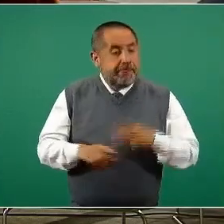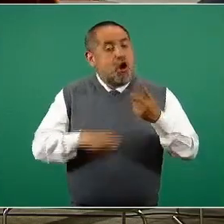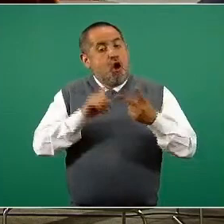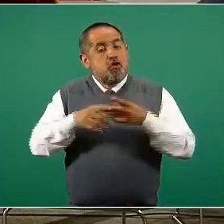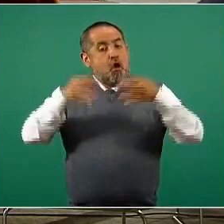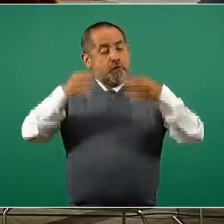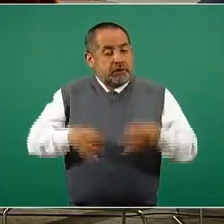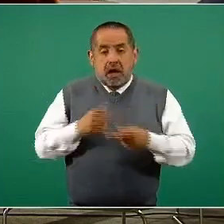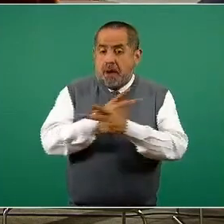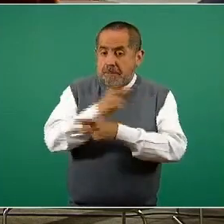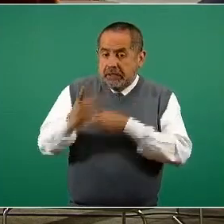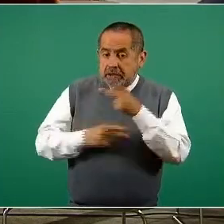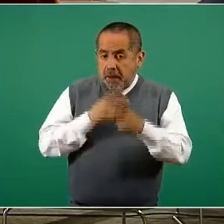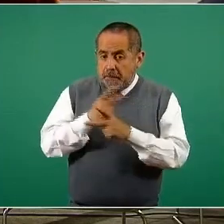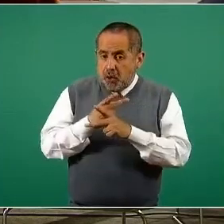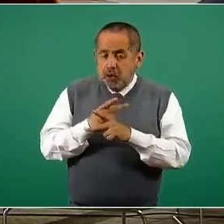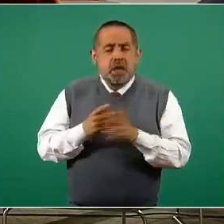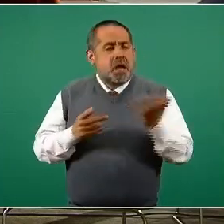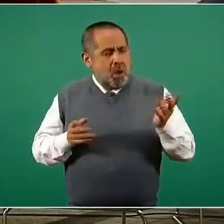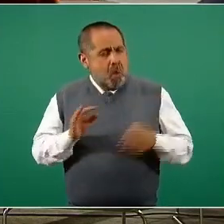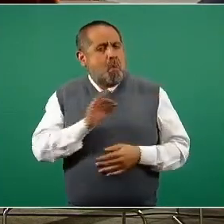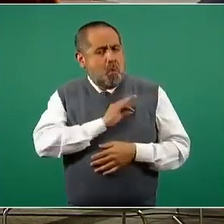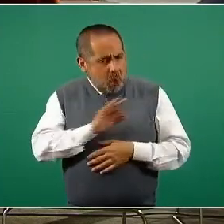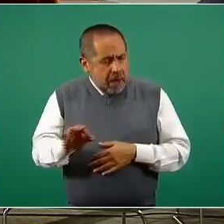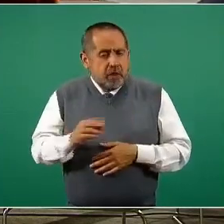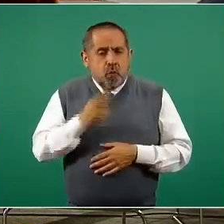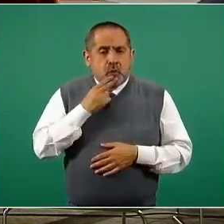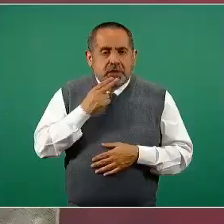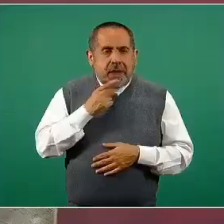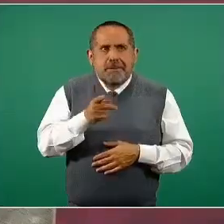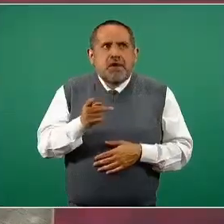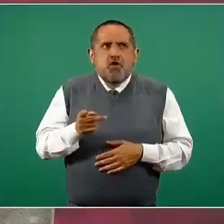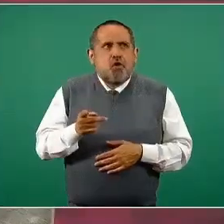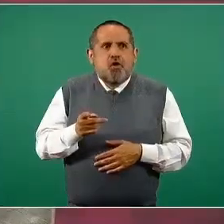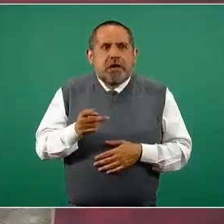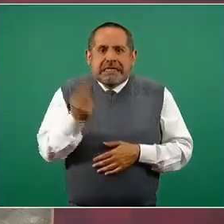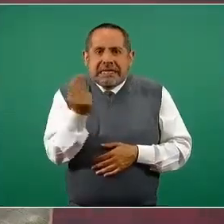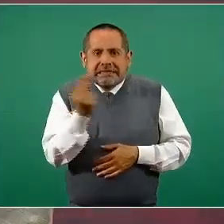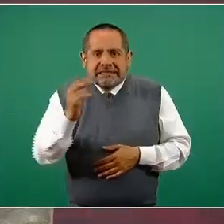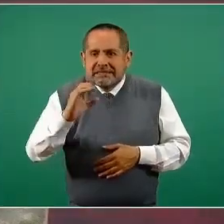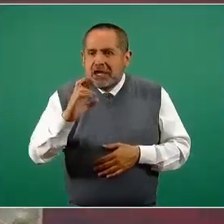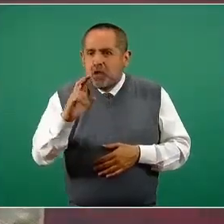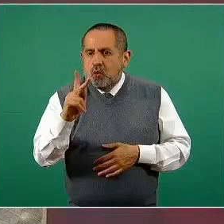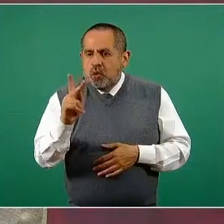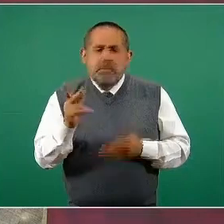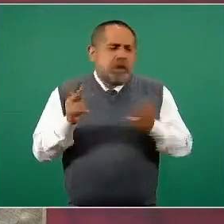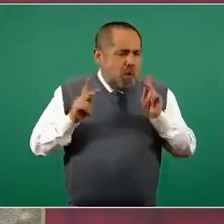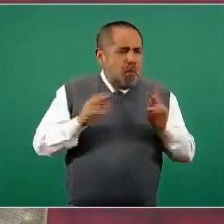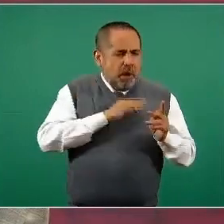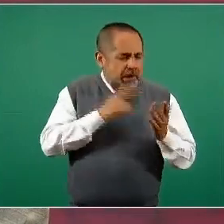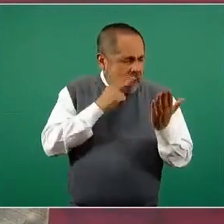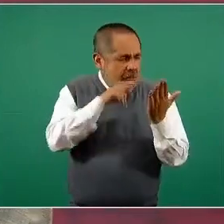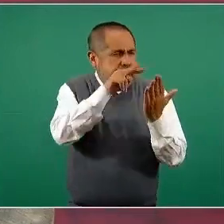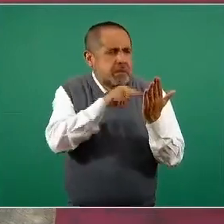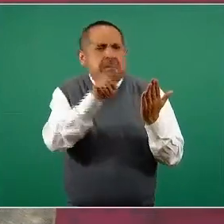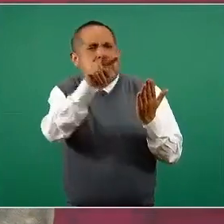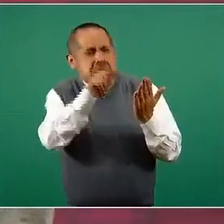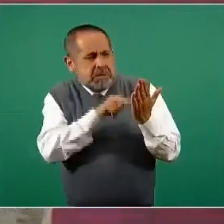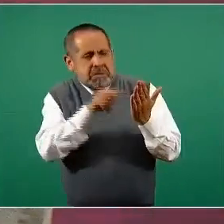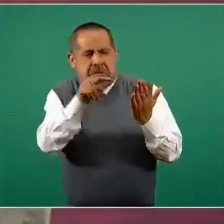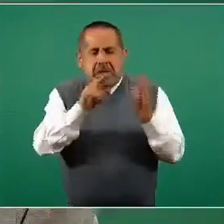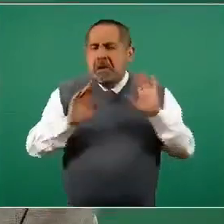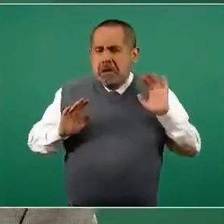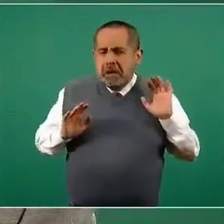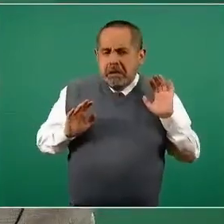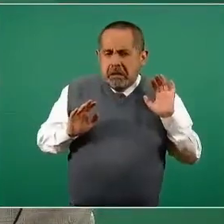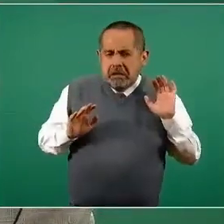oficiales, como los pasaportes, pueden ser consideradas, pero no resuelven de todo el problema, pero pueden ser consideradas. Seguramente